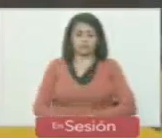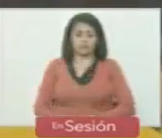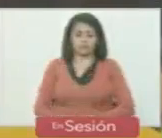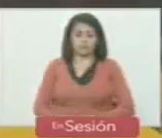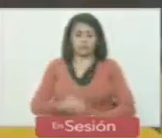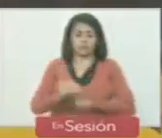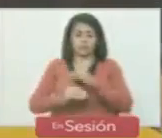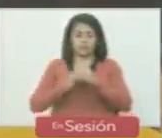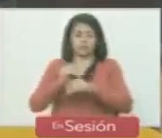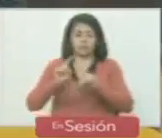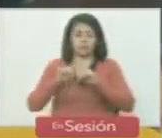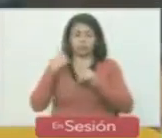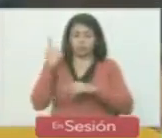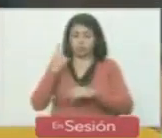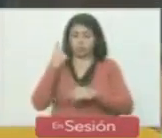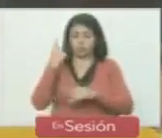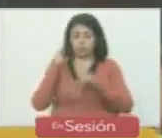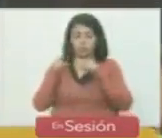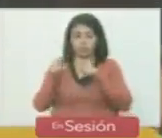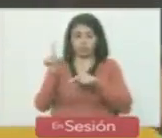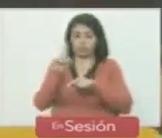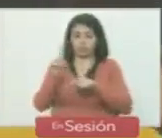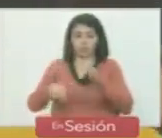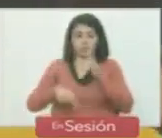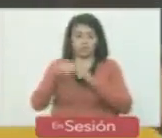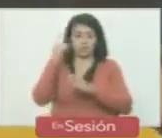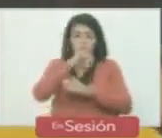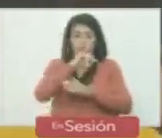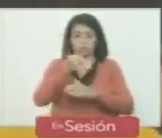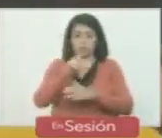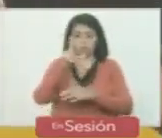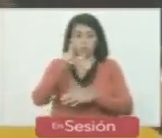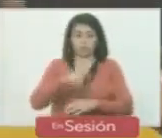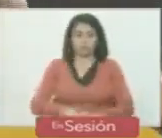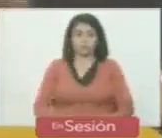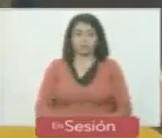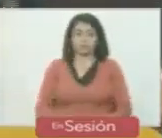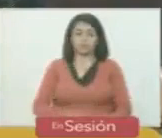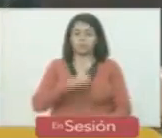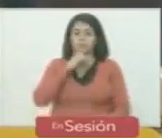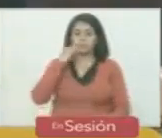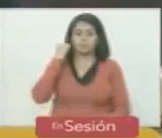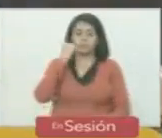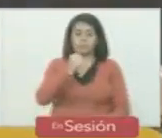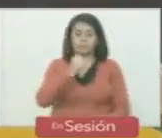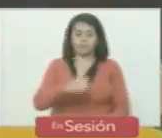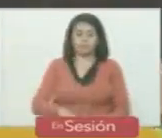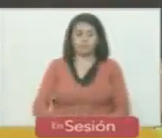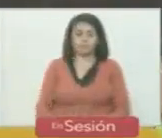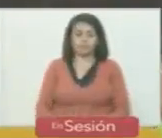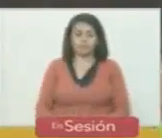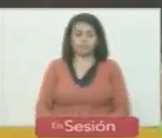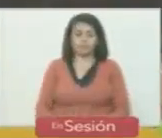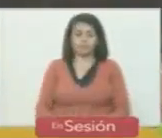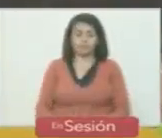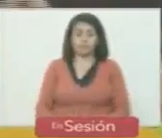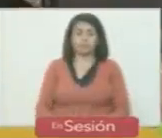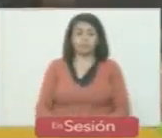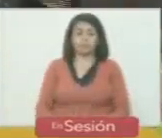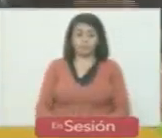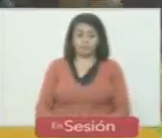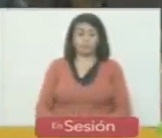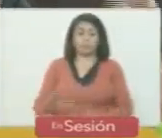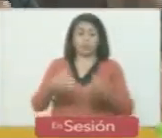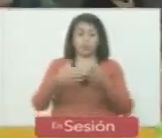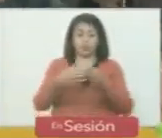esos hechos. Pero no solamente eso, el 1 de julio fue asesinado vilmente un gótoma de